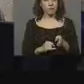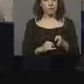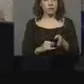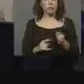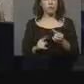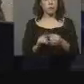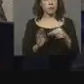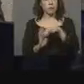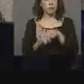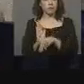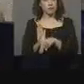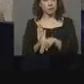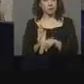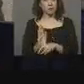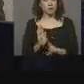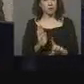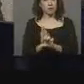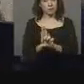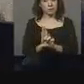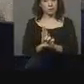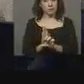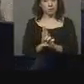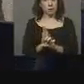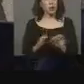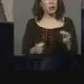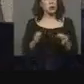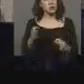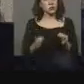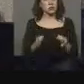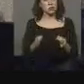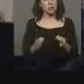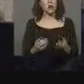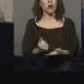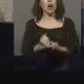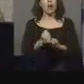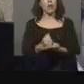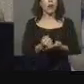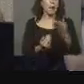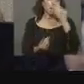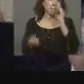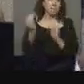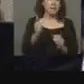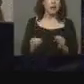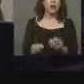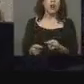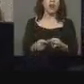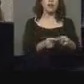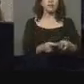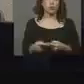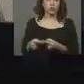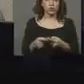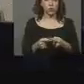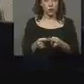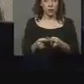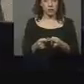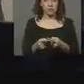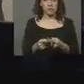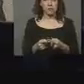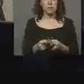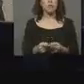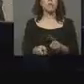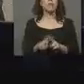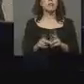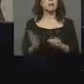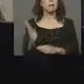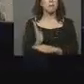través de la normativa, a través de la ley, a través de la justicia, contribuir a perfeccionar nuestra sociedad y a fundarla sobre